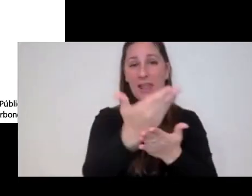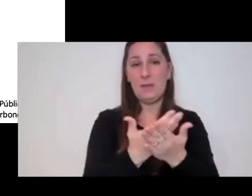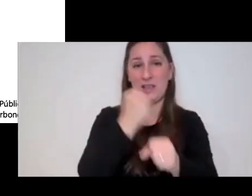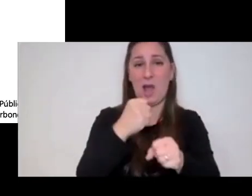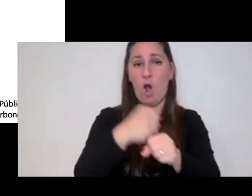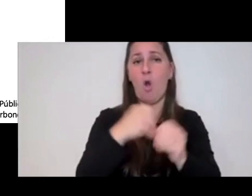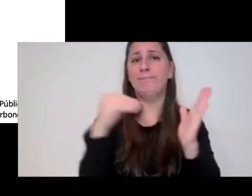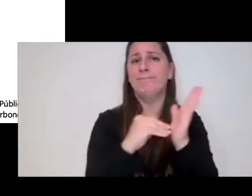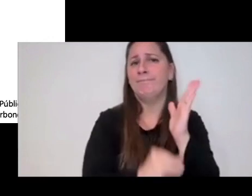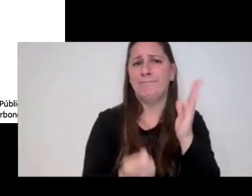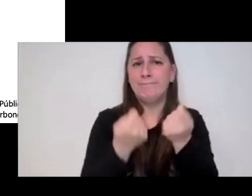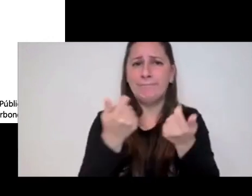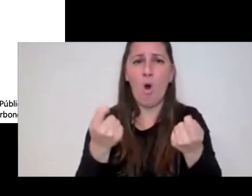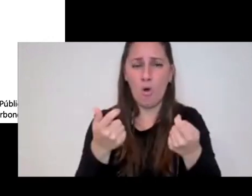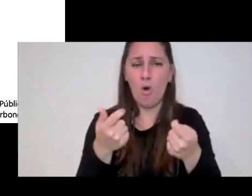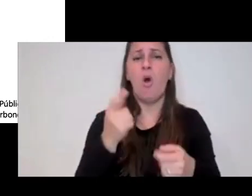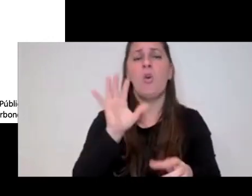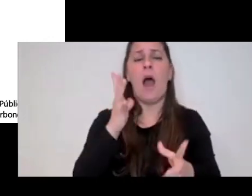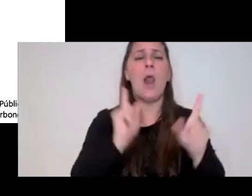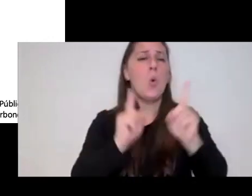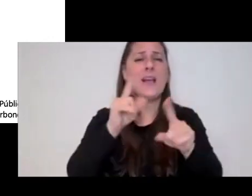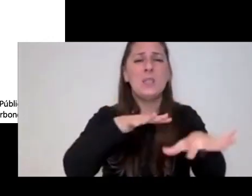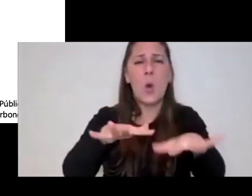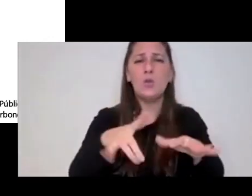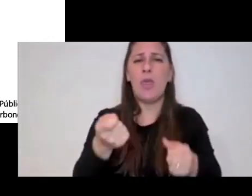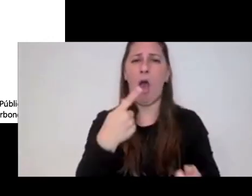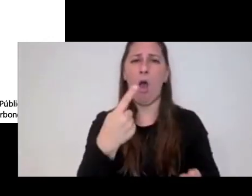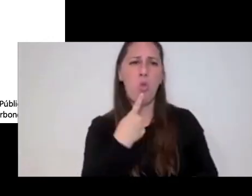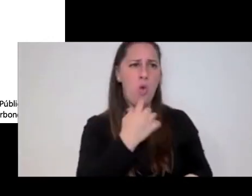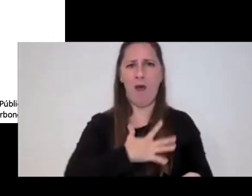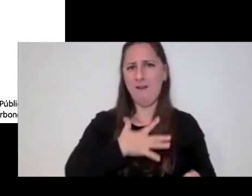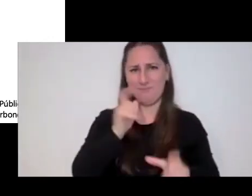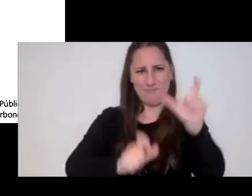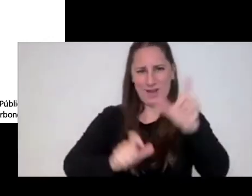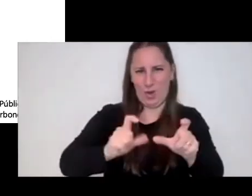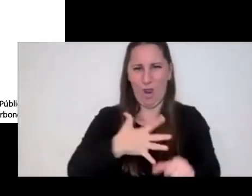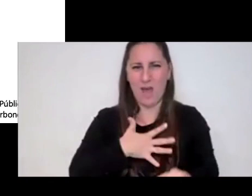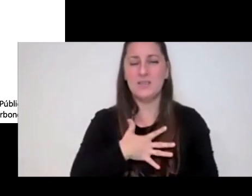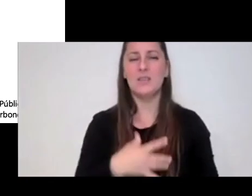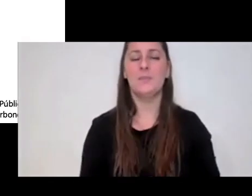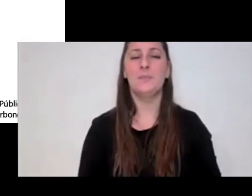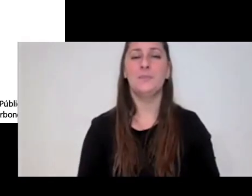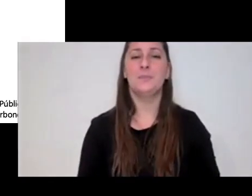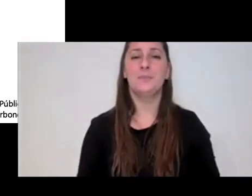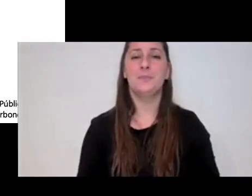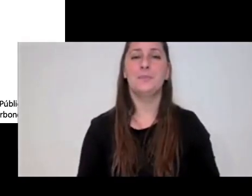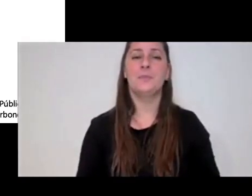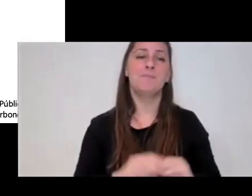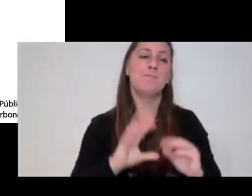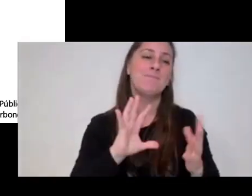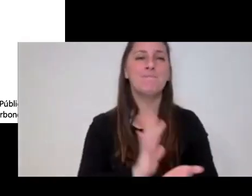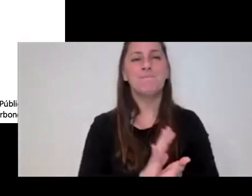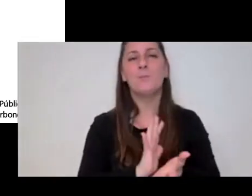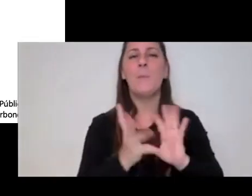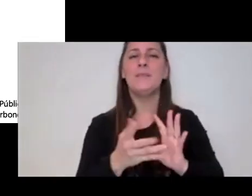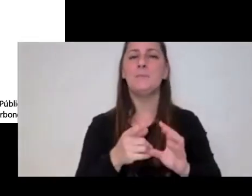cuestiones que generan incertidumbre en los contribuyentes y son muchas veces, si se quiere, atacadas